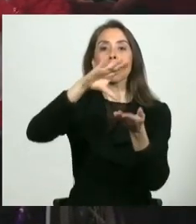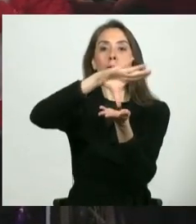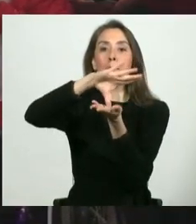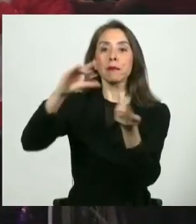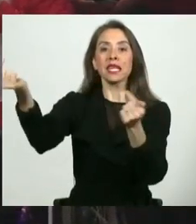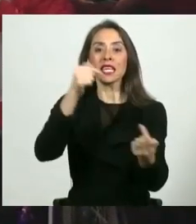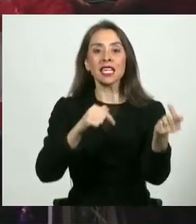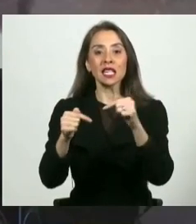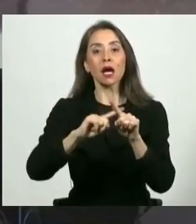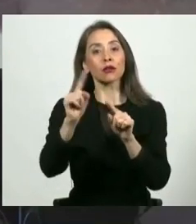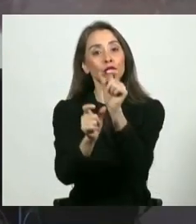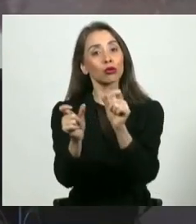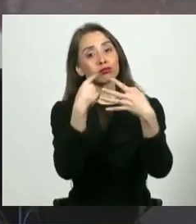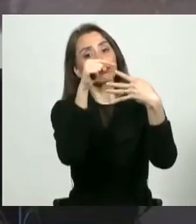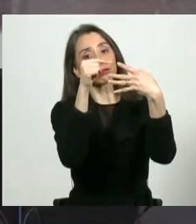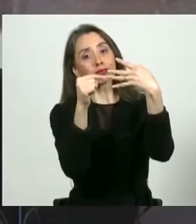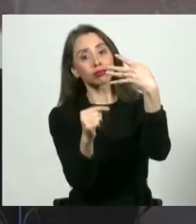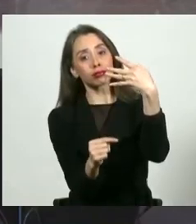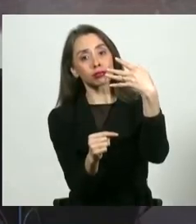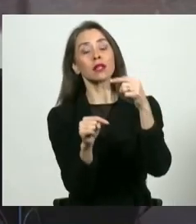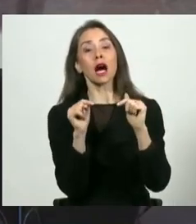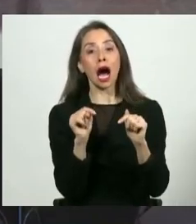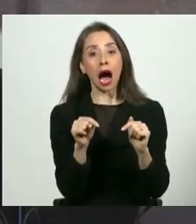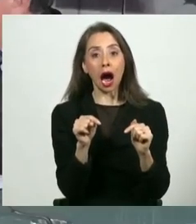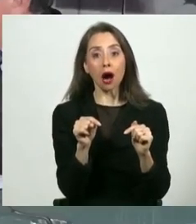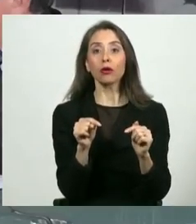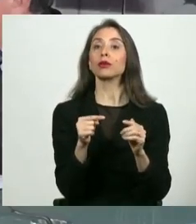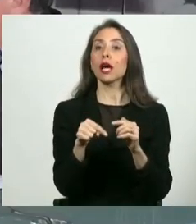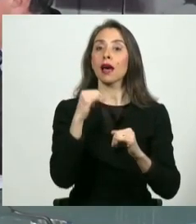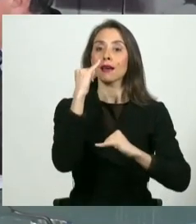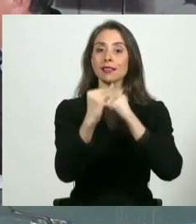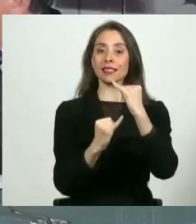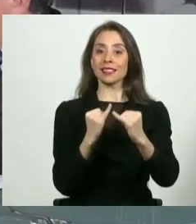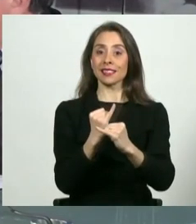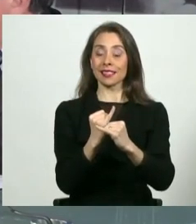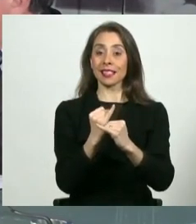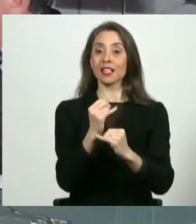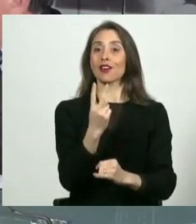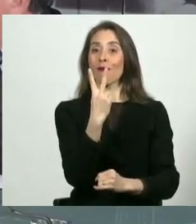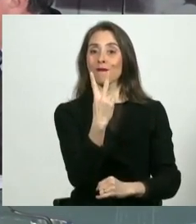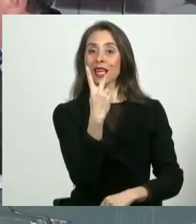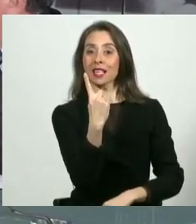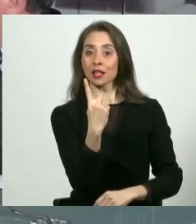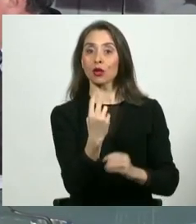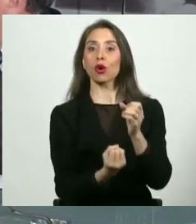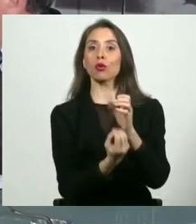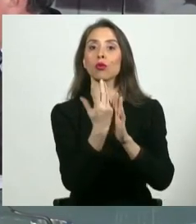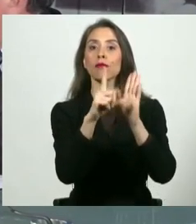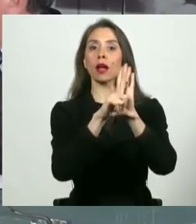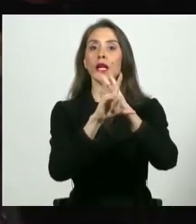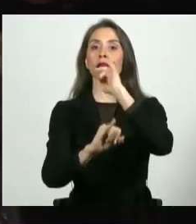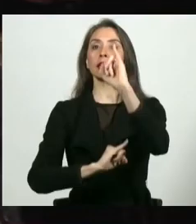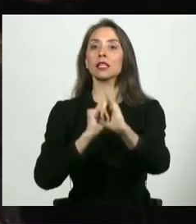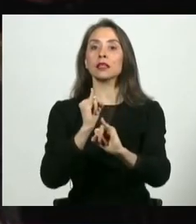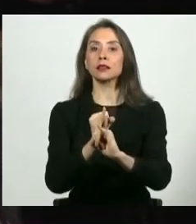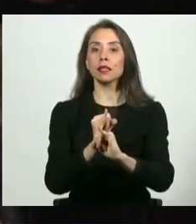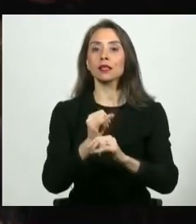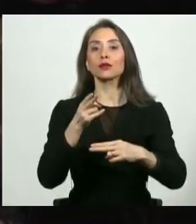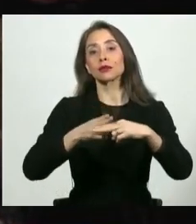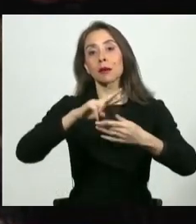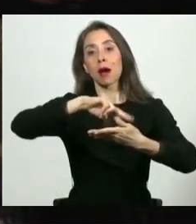otros. Dentro de esta tendencia, hemos abierto este siglo XXI con un nuevo marco normativo internacional como es la